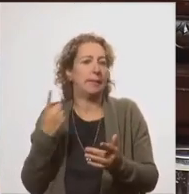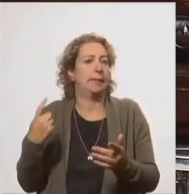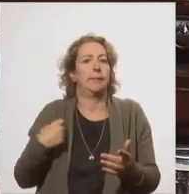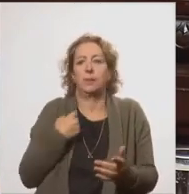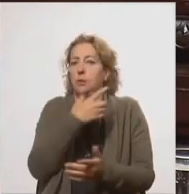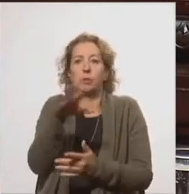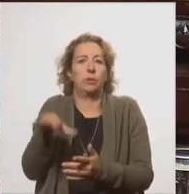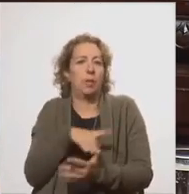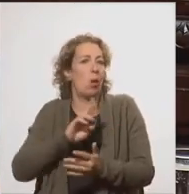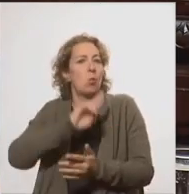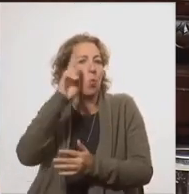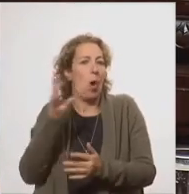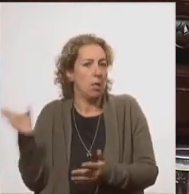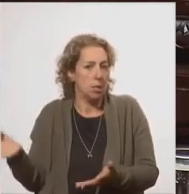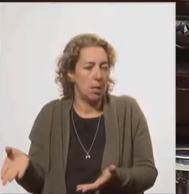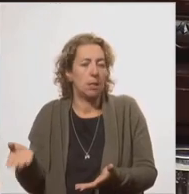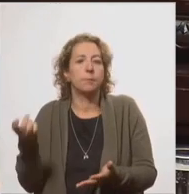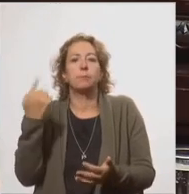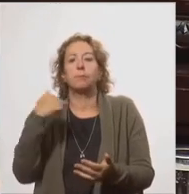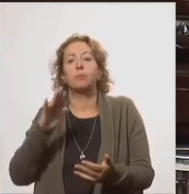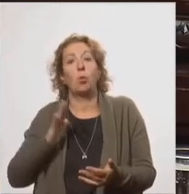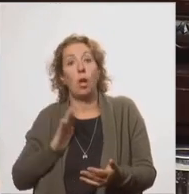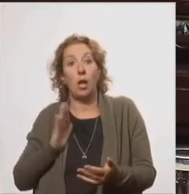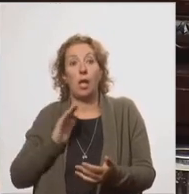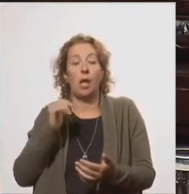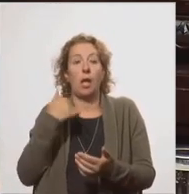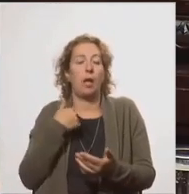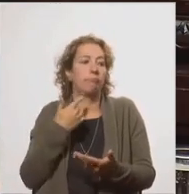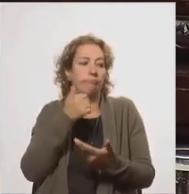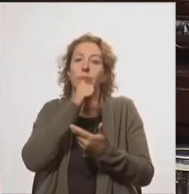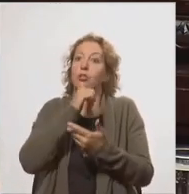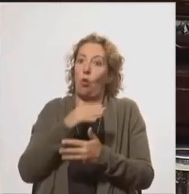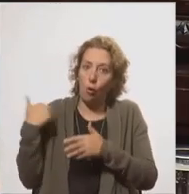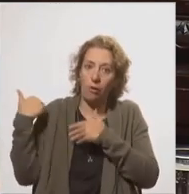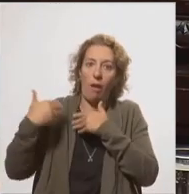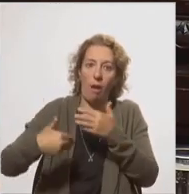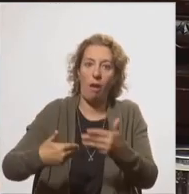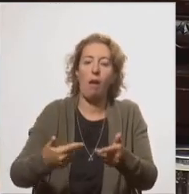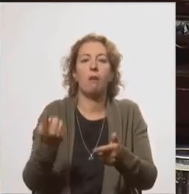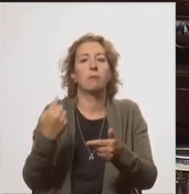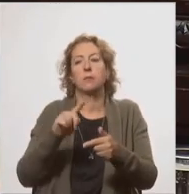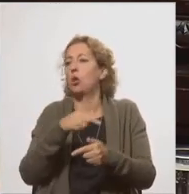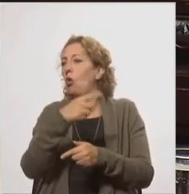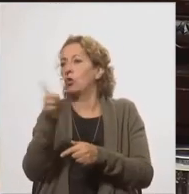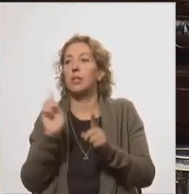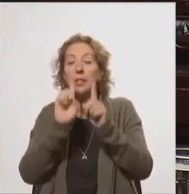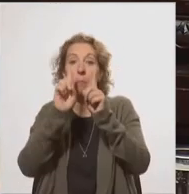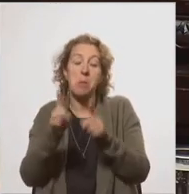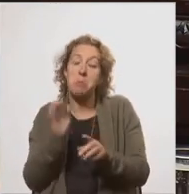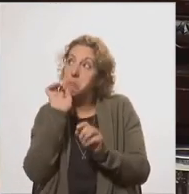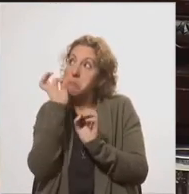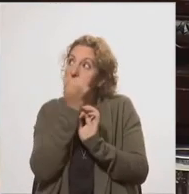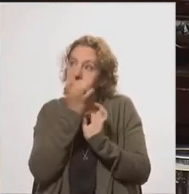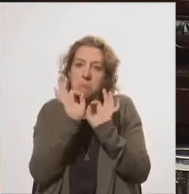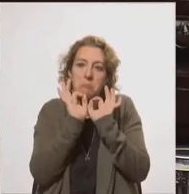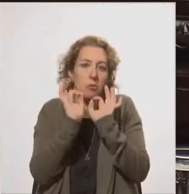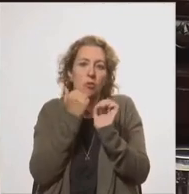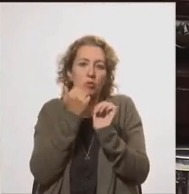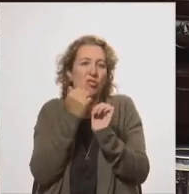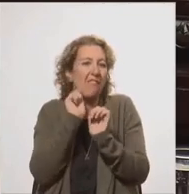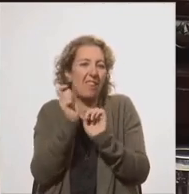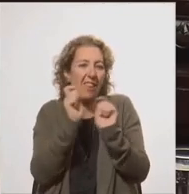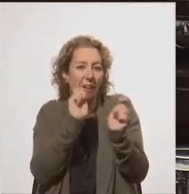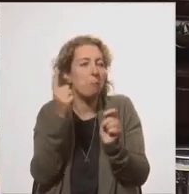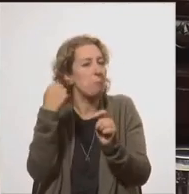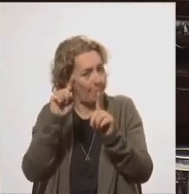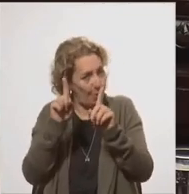que han entrado en la historia y otras tantas que, como decía la senadora Ciaín, desde el anonimato han